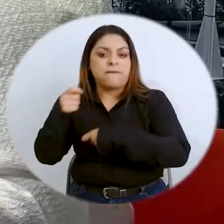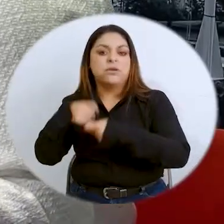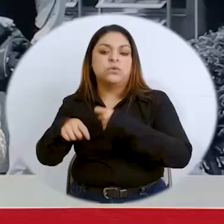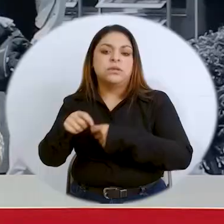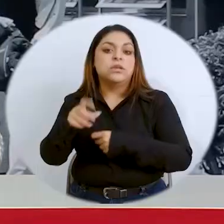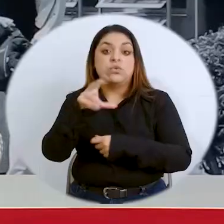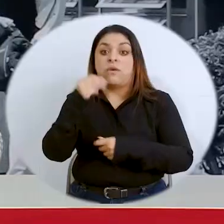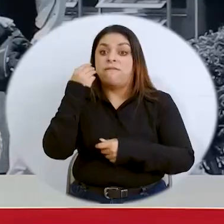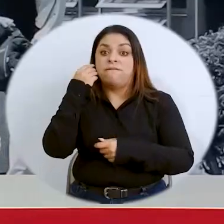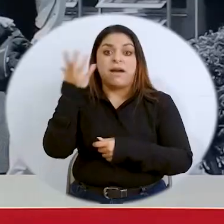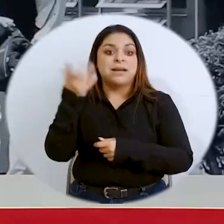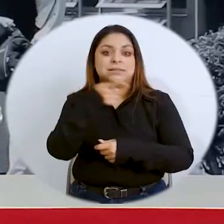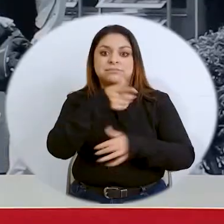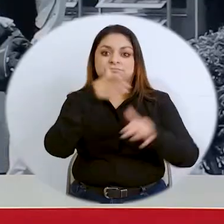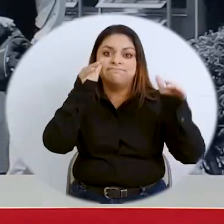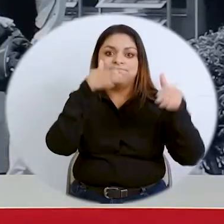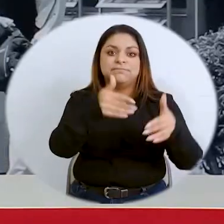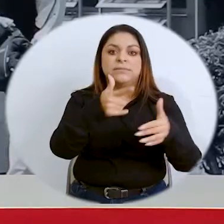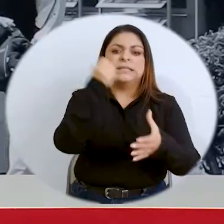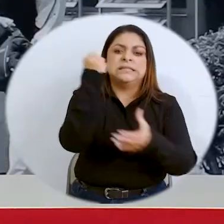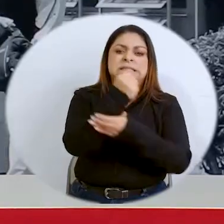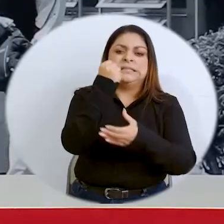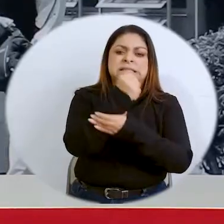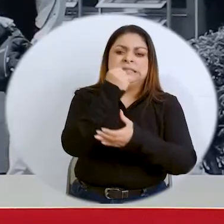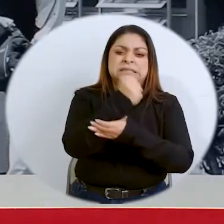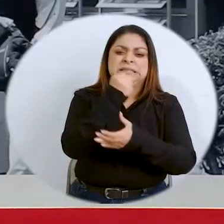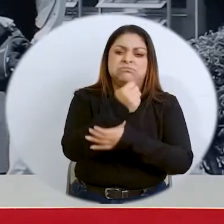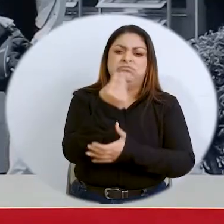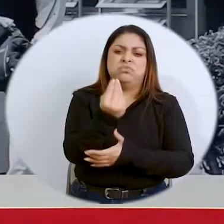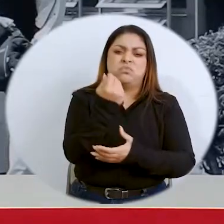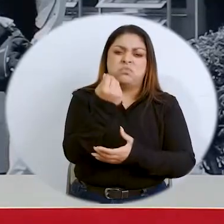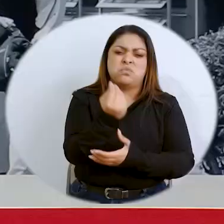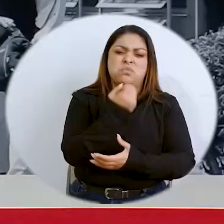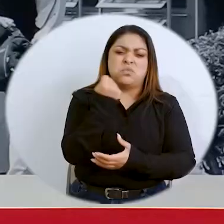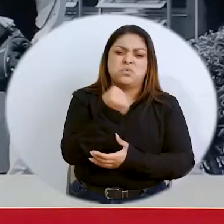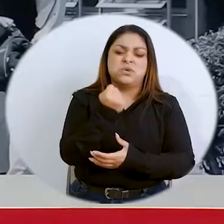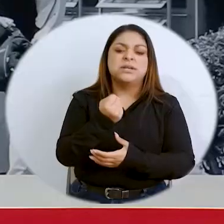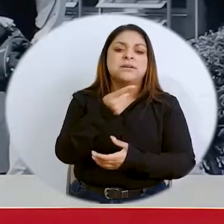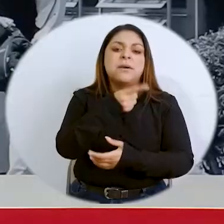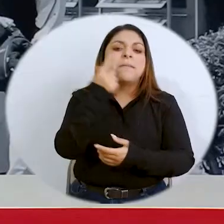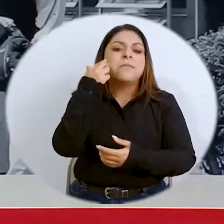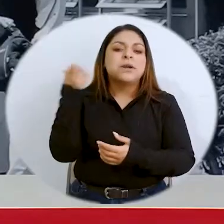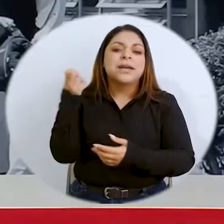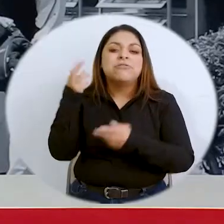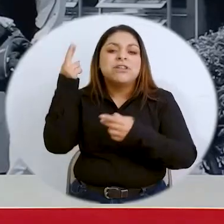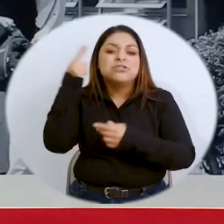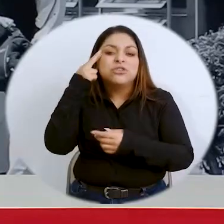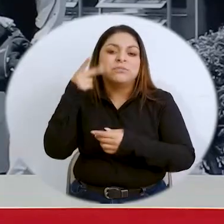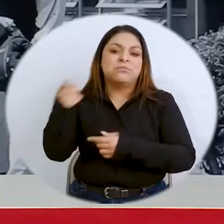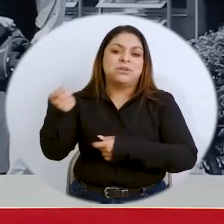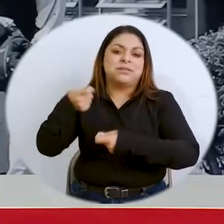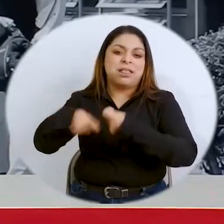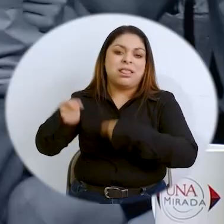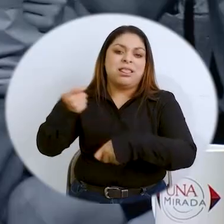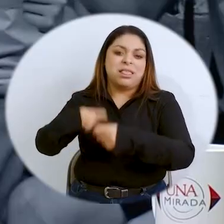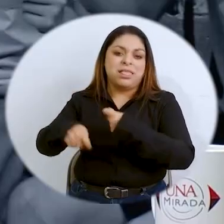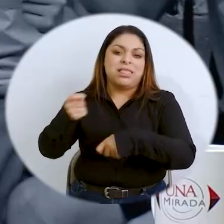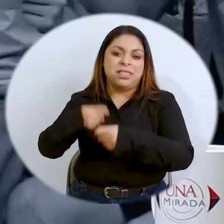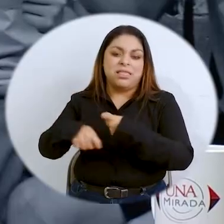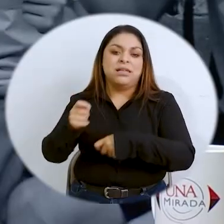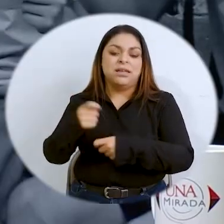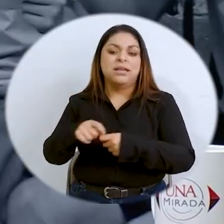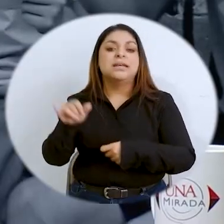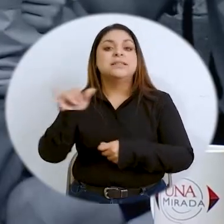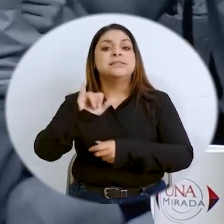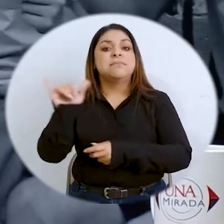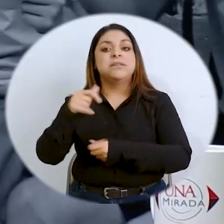atender un problema de homicidios cuando viene generado por una actividades que son muy lucrativas y donde además